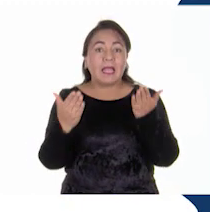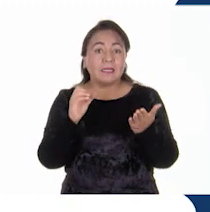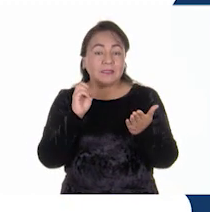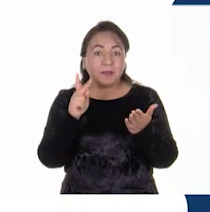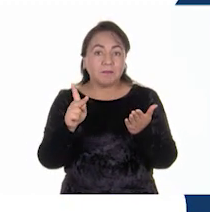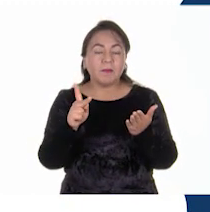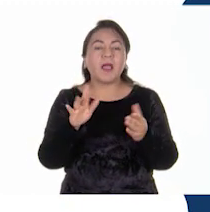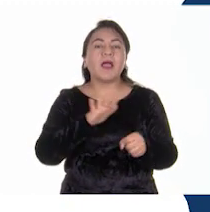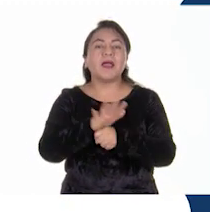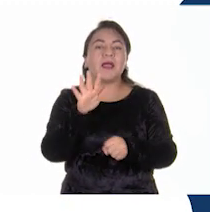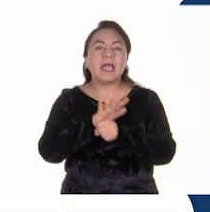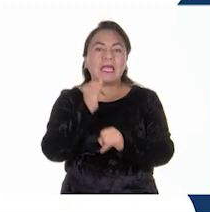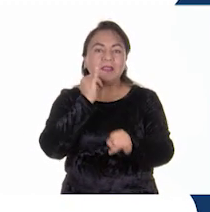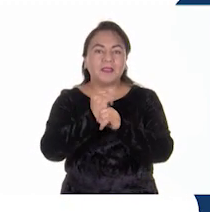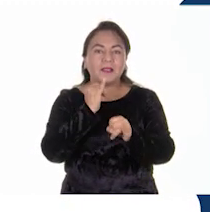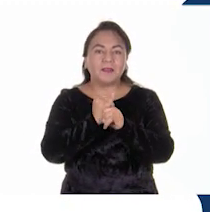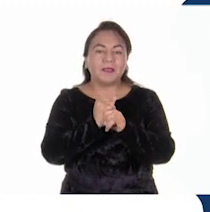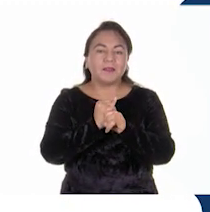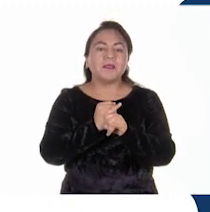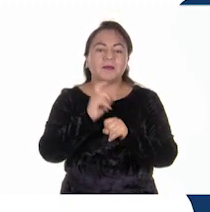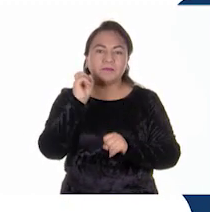texto en la página